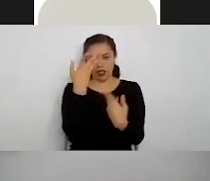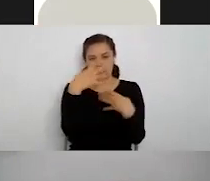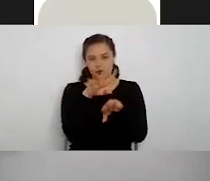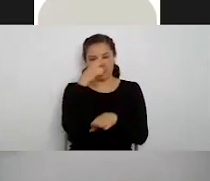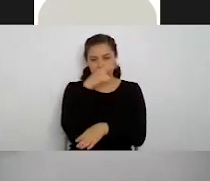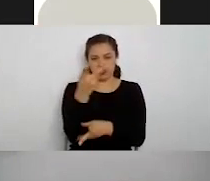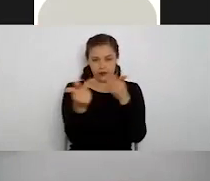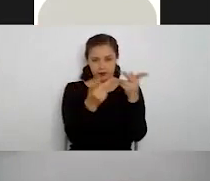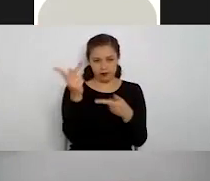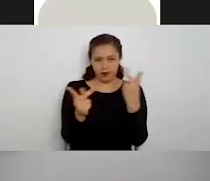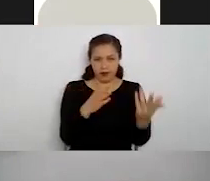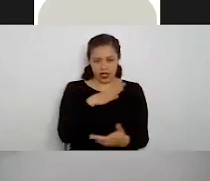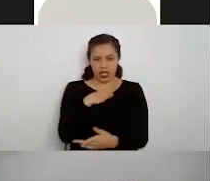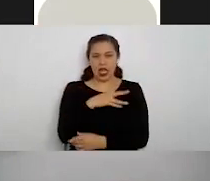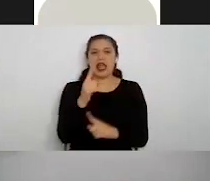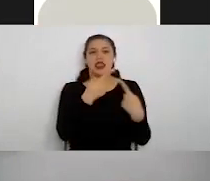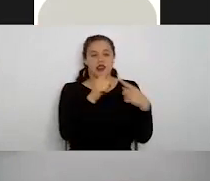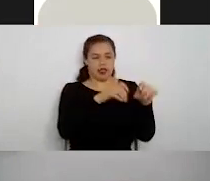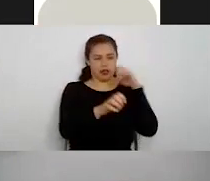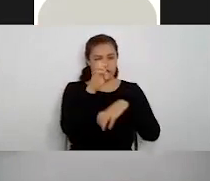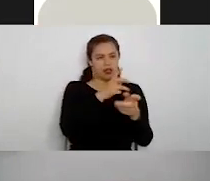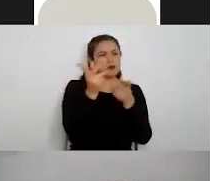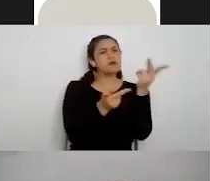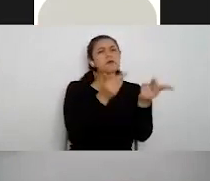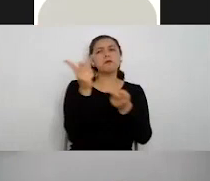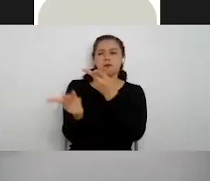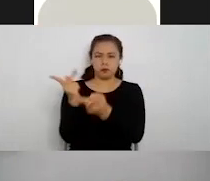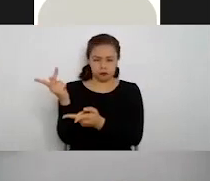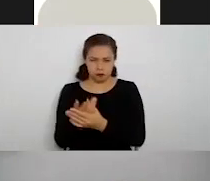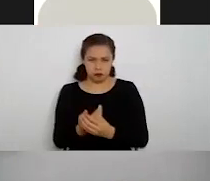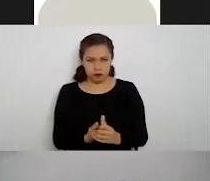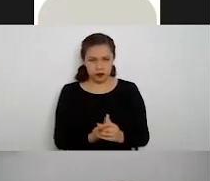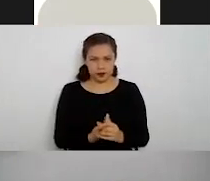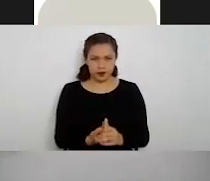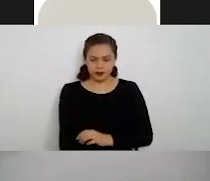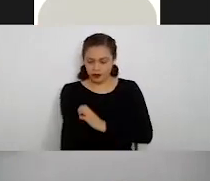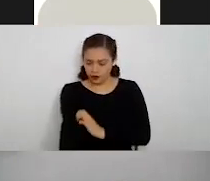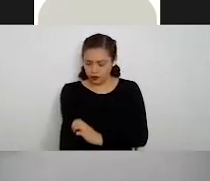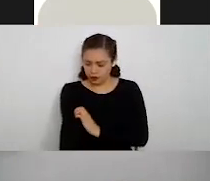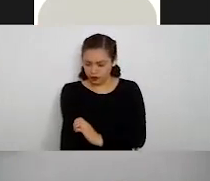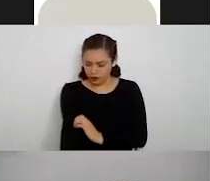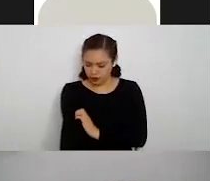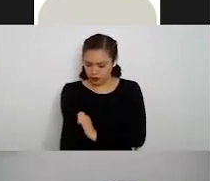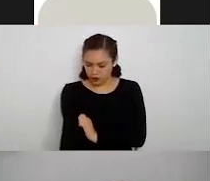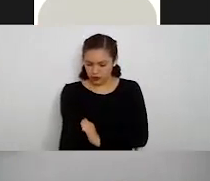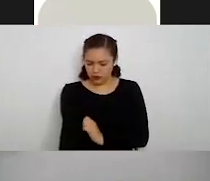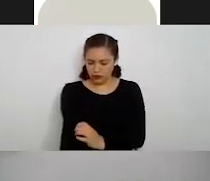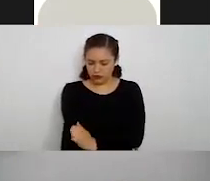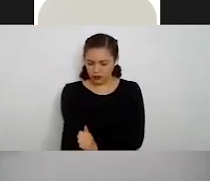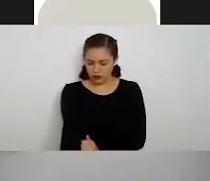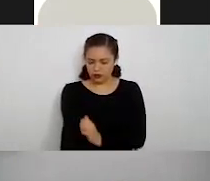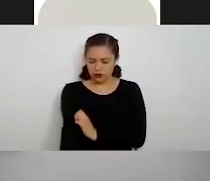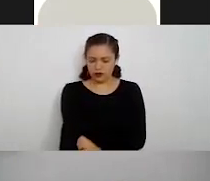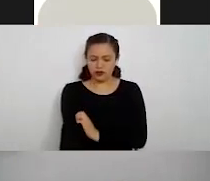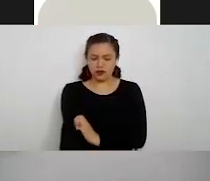con varios empresarios sobre si estaban recibiendo o si estaban dispuestos muchas